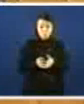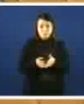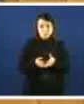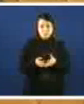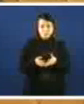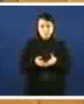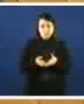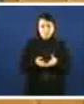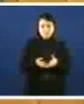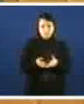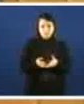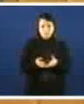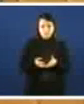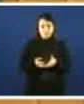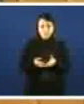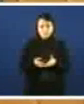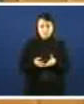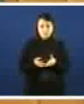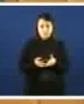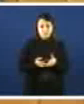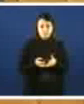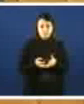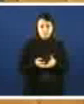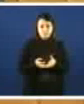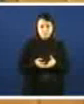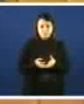incluso por congruencia de carácter formal, non?